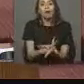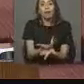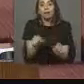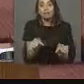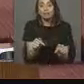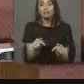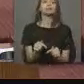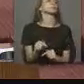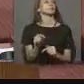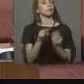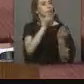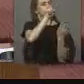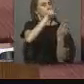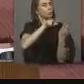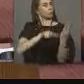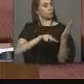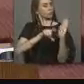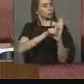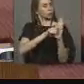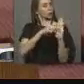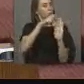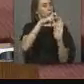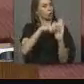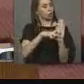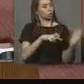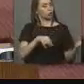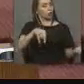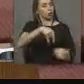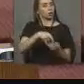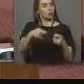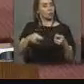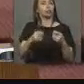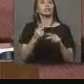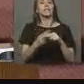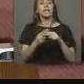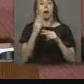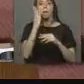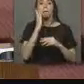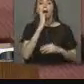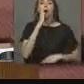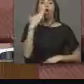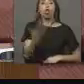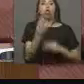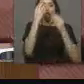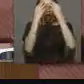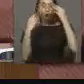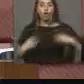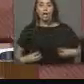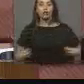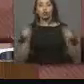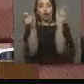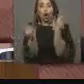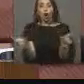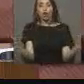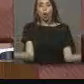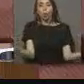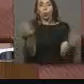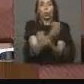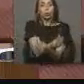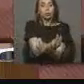la sola lectura del texto del proyecto original de la donación cruzada, la verdad es que no queda nada, para nada